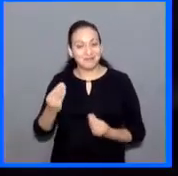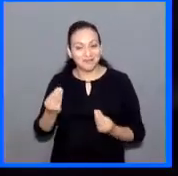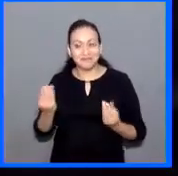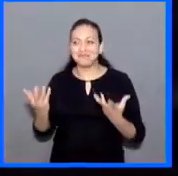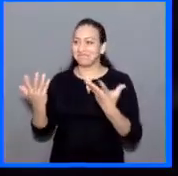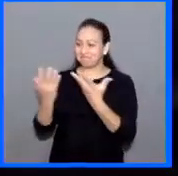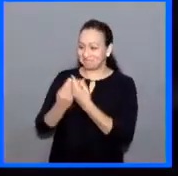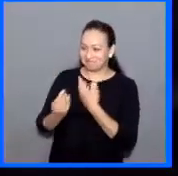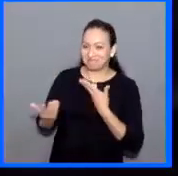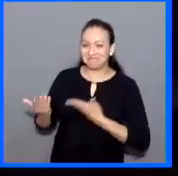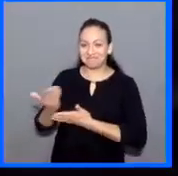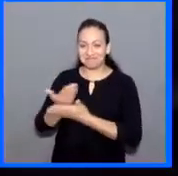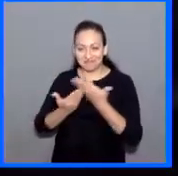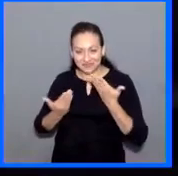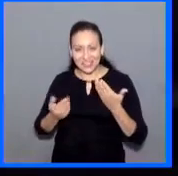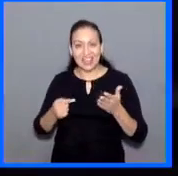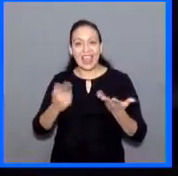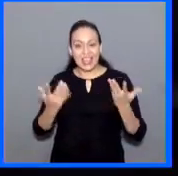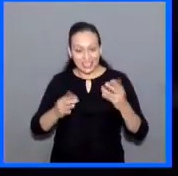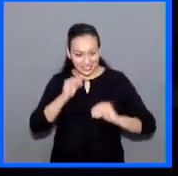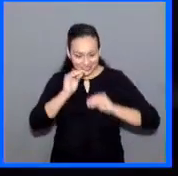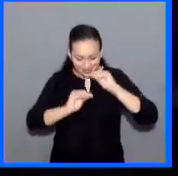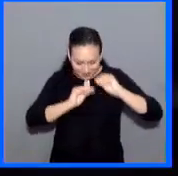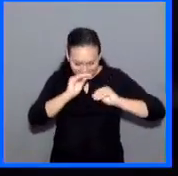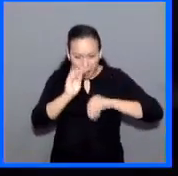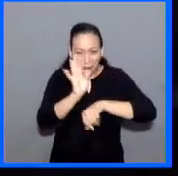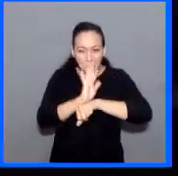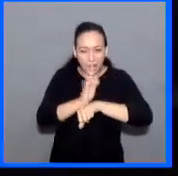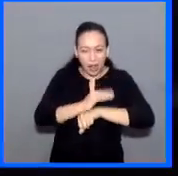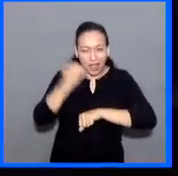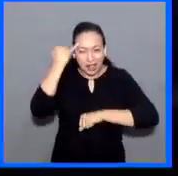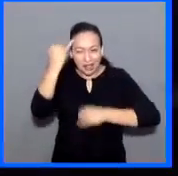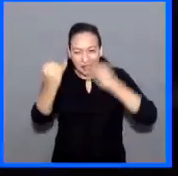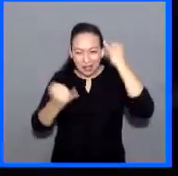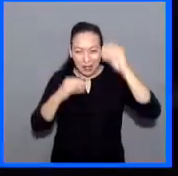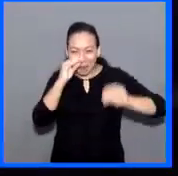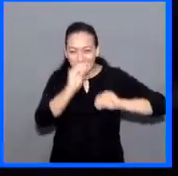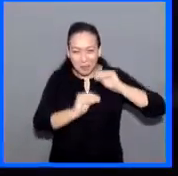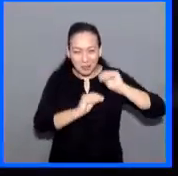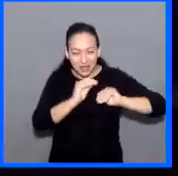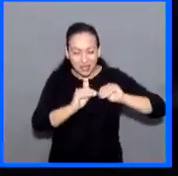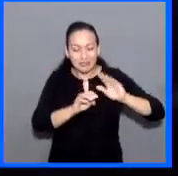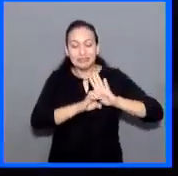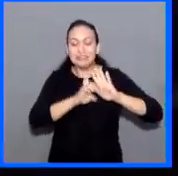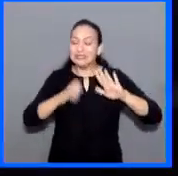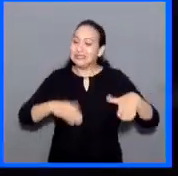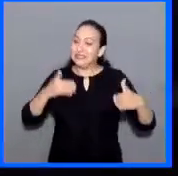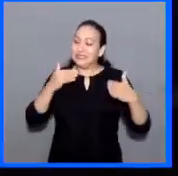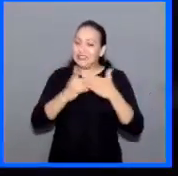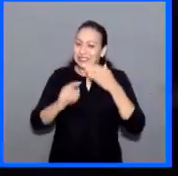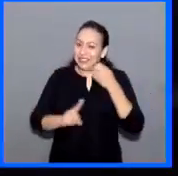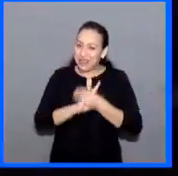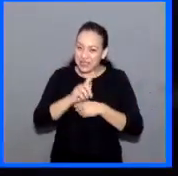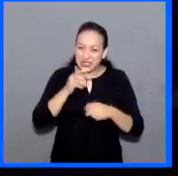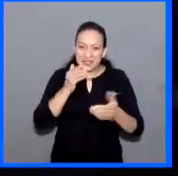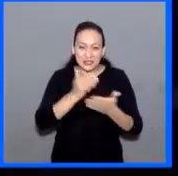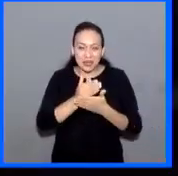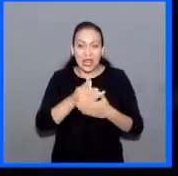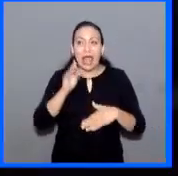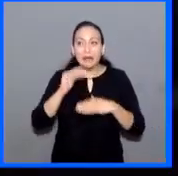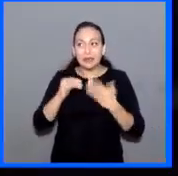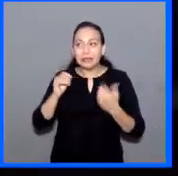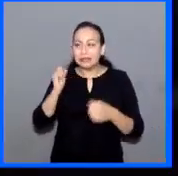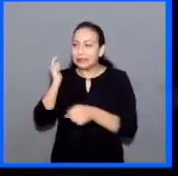sacar adelante esta película. Tuvimos sí que ir contra marea, contra malos pronósticos, pasamos